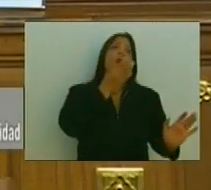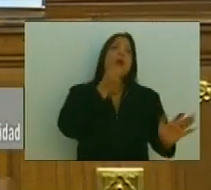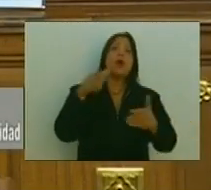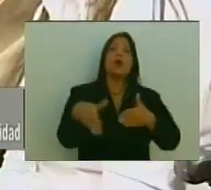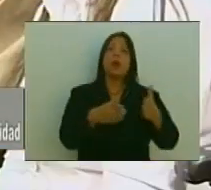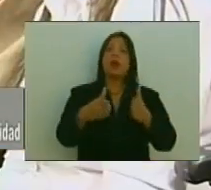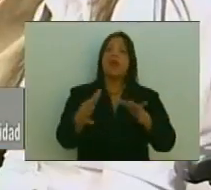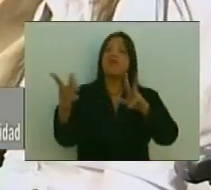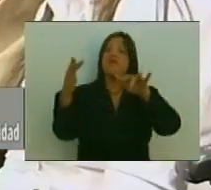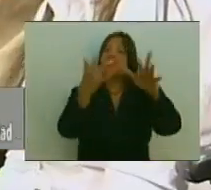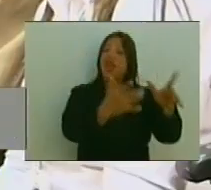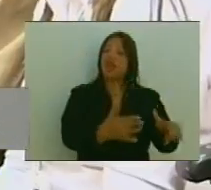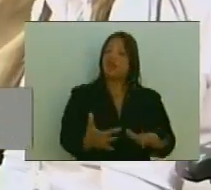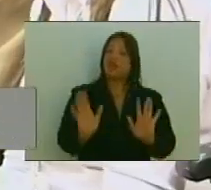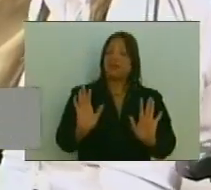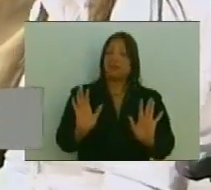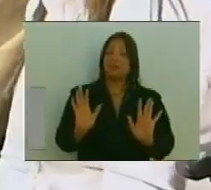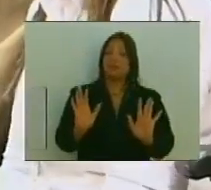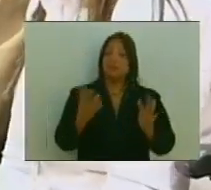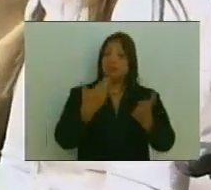infierno, ¿verdad?